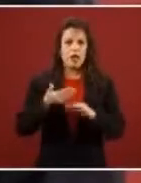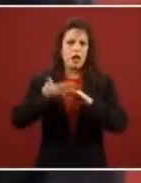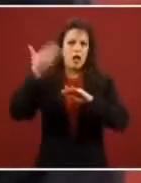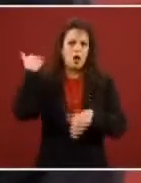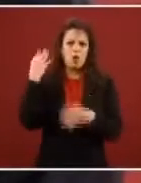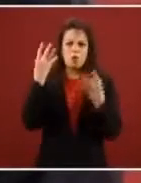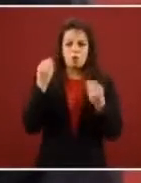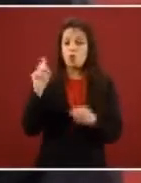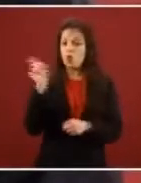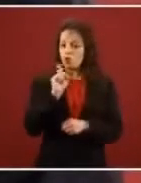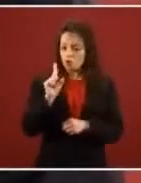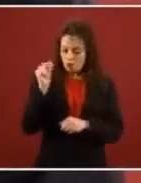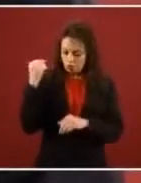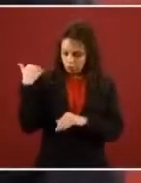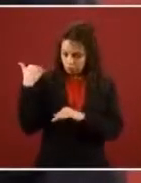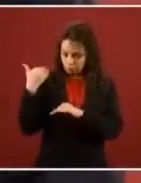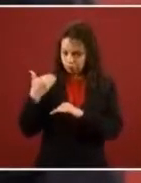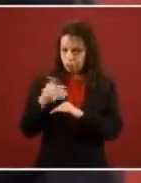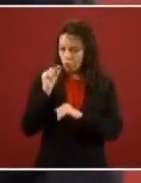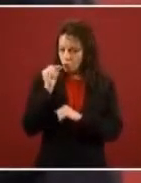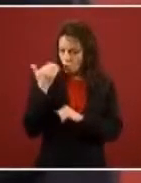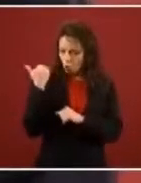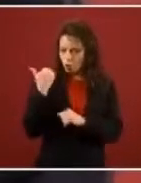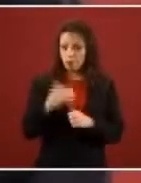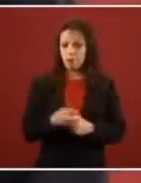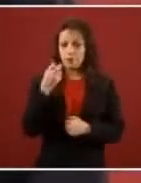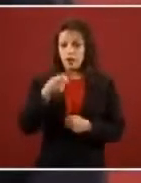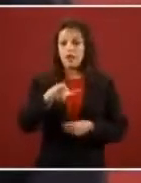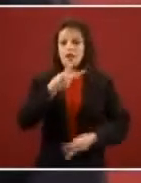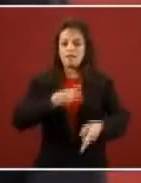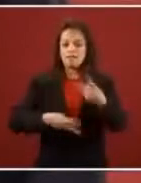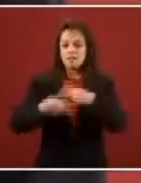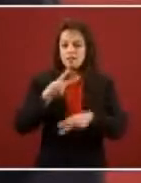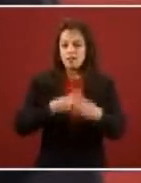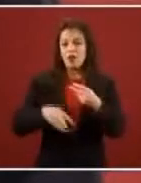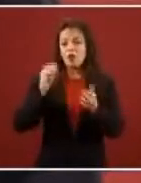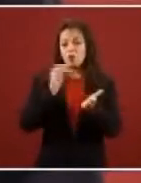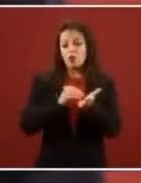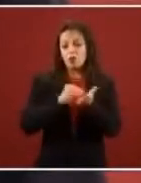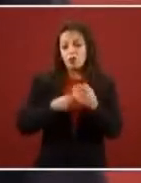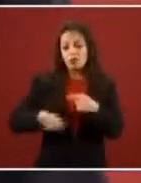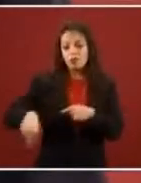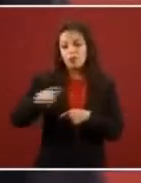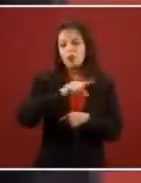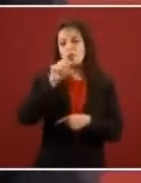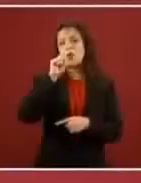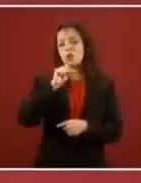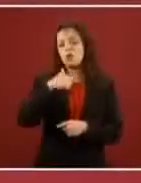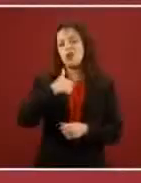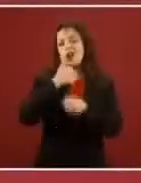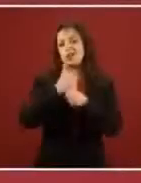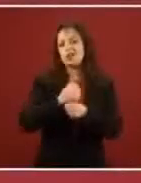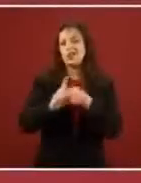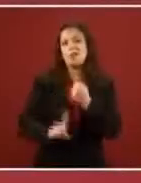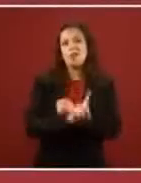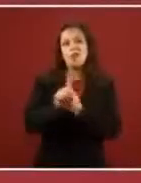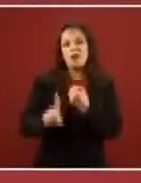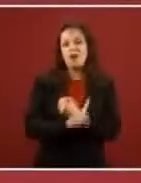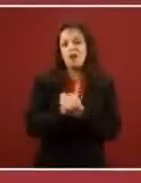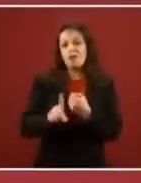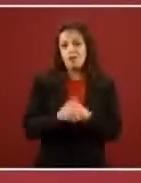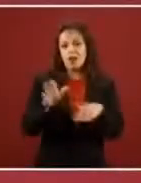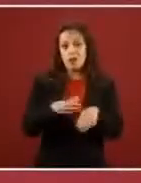lo que originó esta situación que todavía nosotros estamos padeciendo. Porque estas bandas que